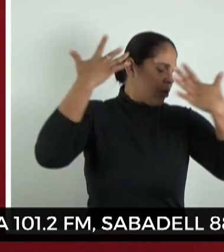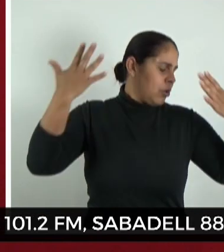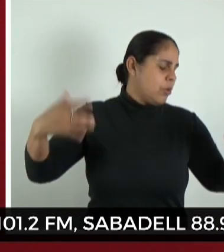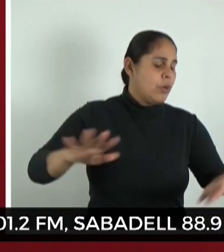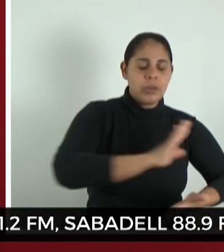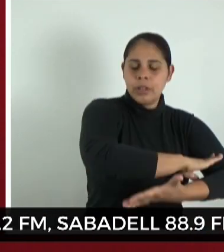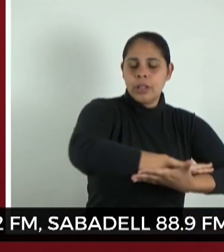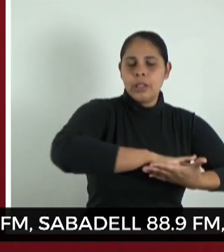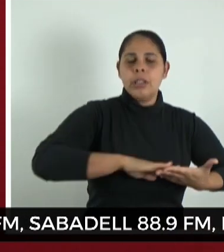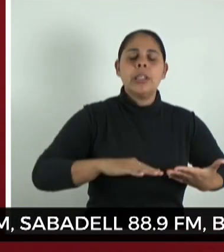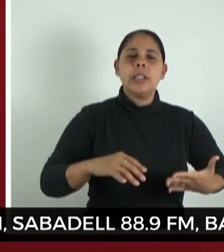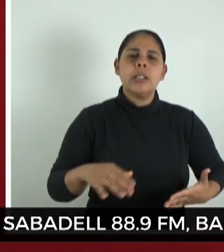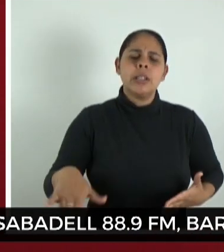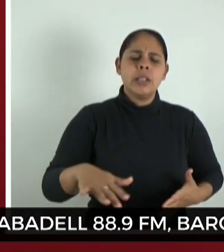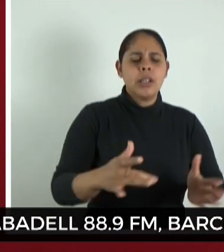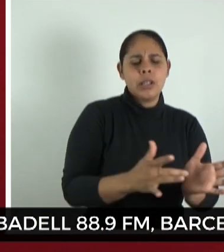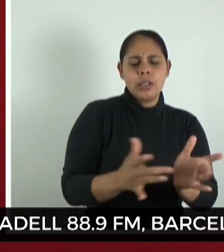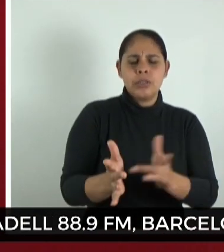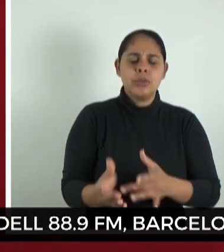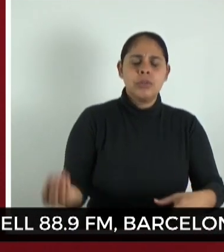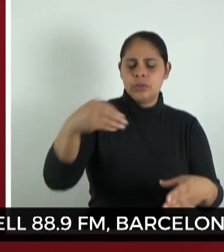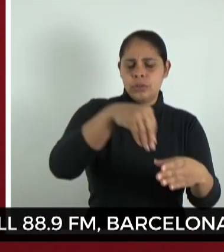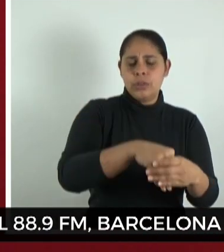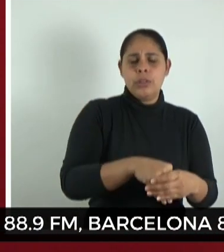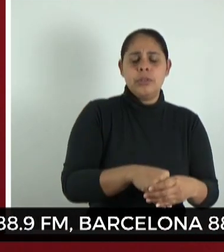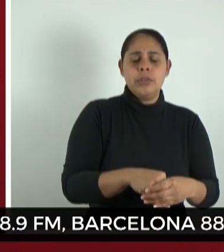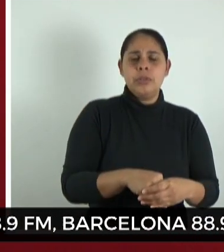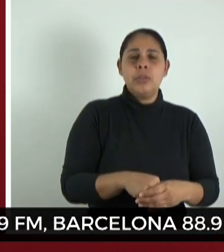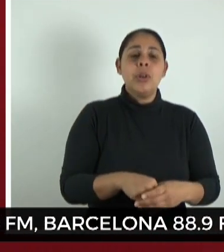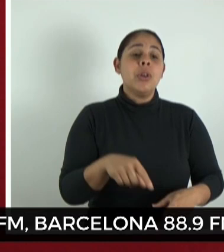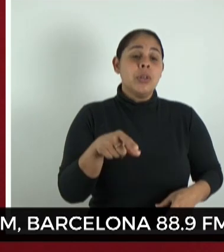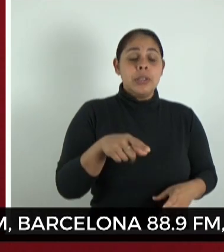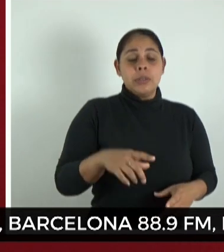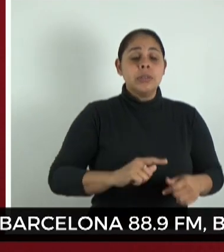apóstol Pedro, después que hayáis padecido un poco de tiempo.